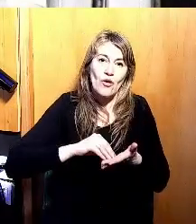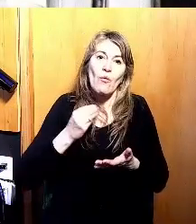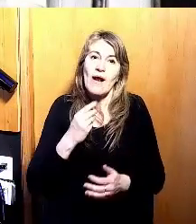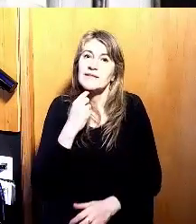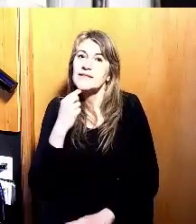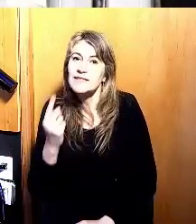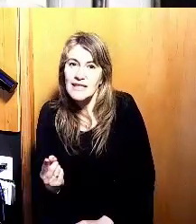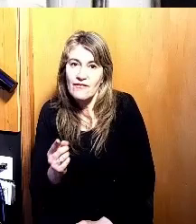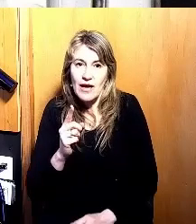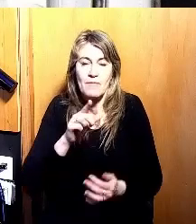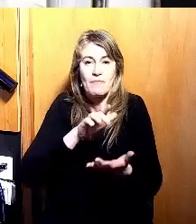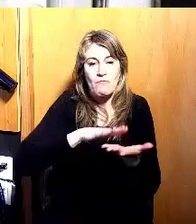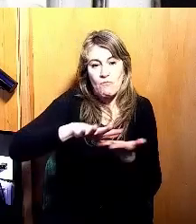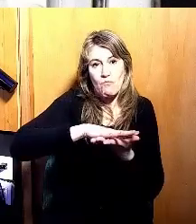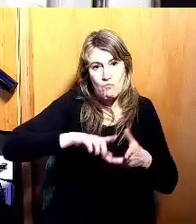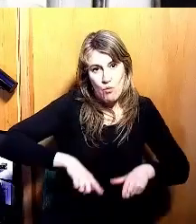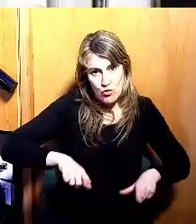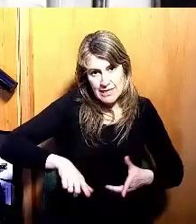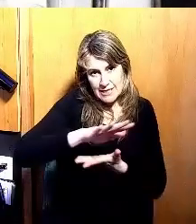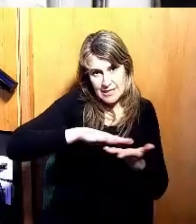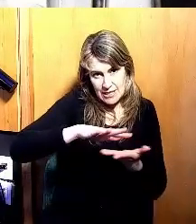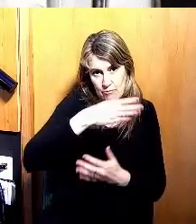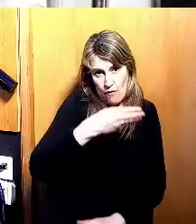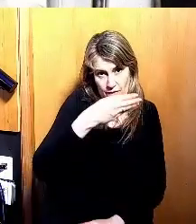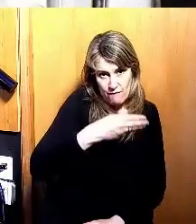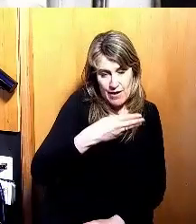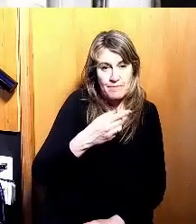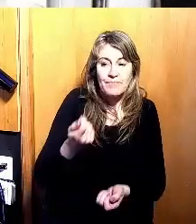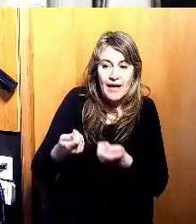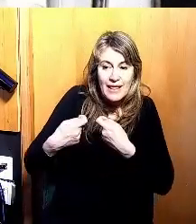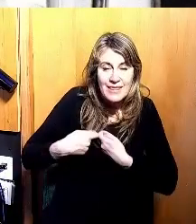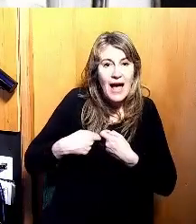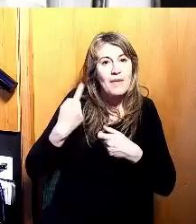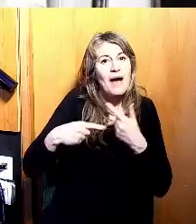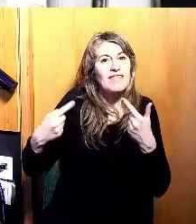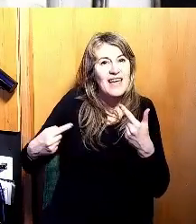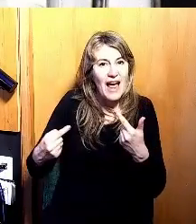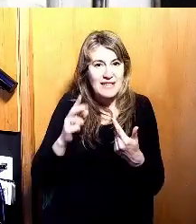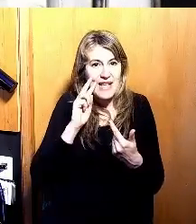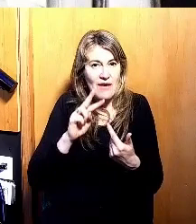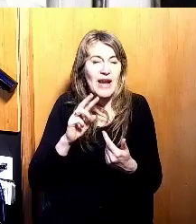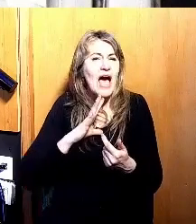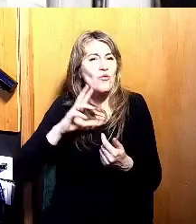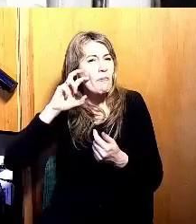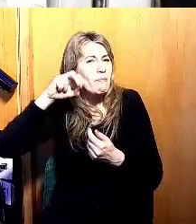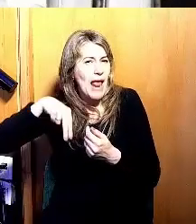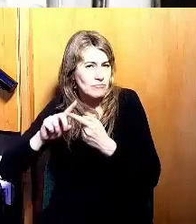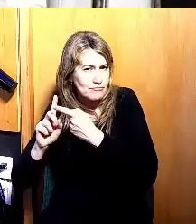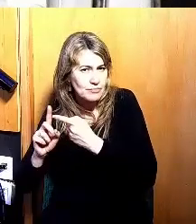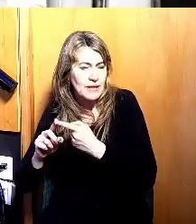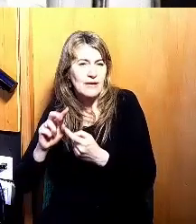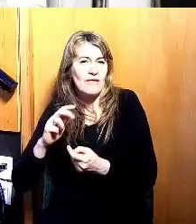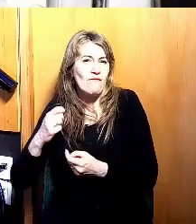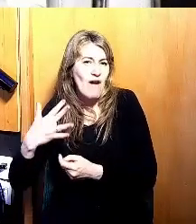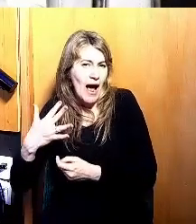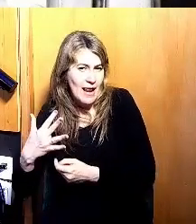del municipio B y de JCDecO. Los datos de recuperación de materiales brindados por el Plan Vale y por las cooperativas de clasificadores que